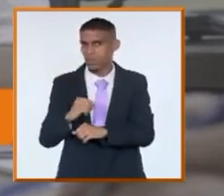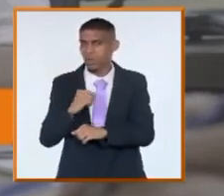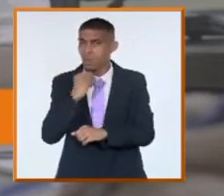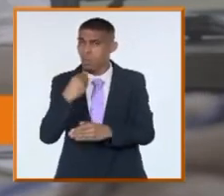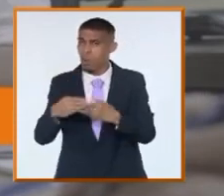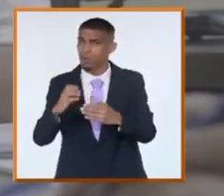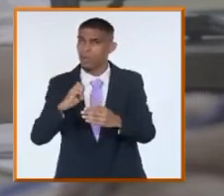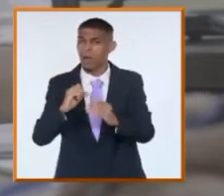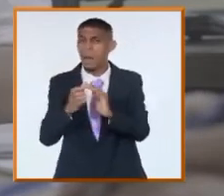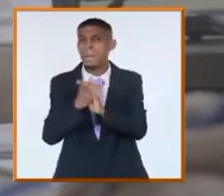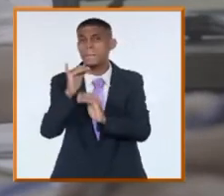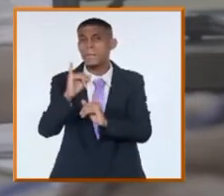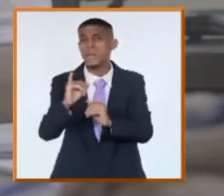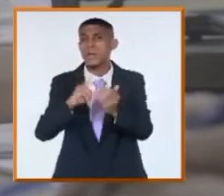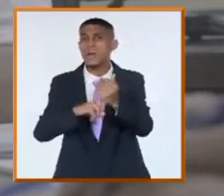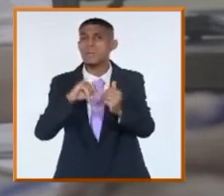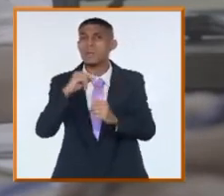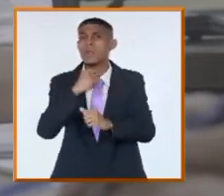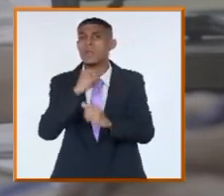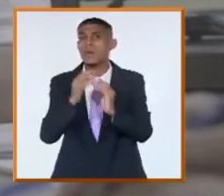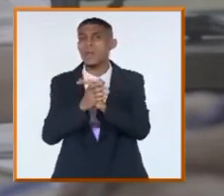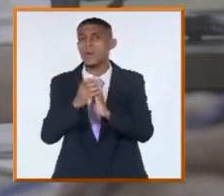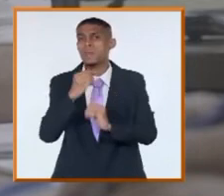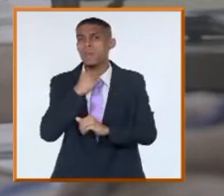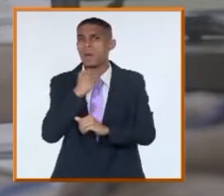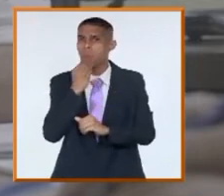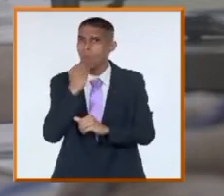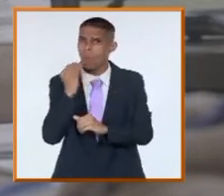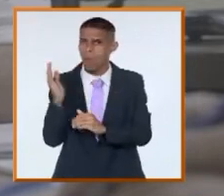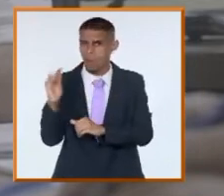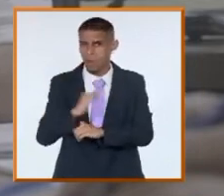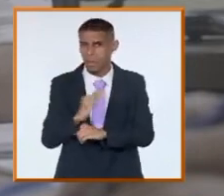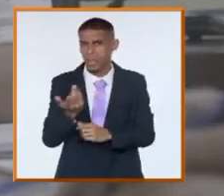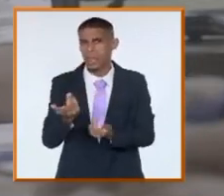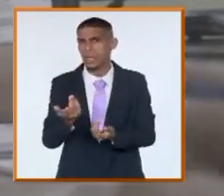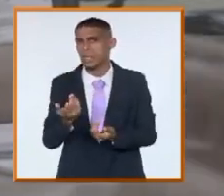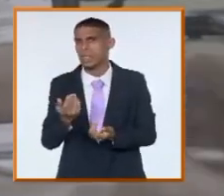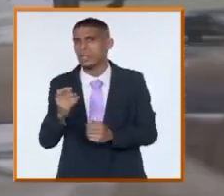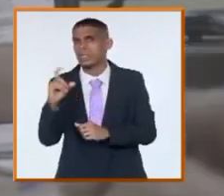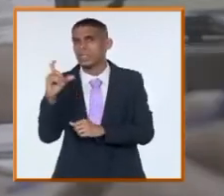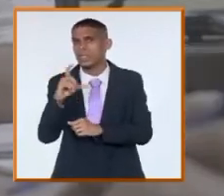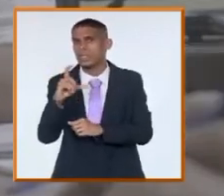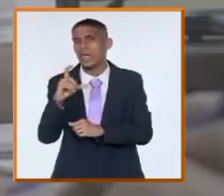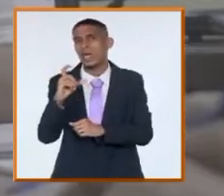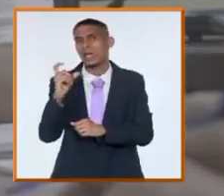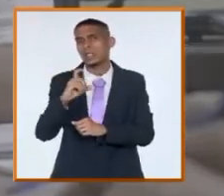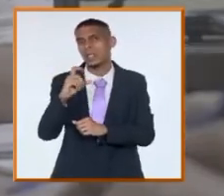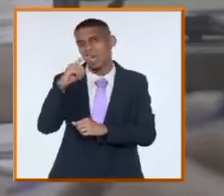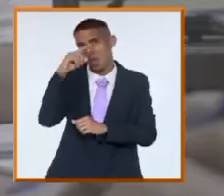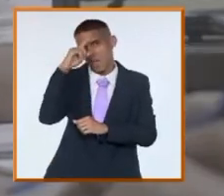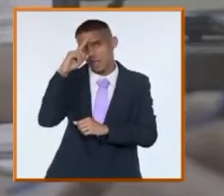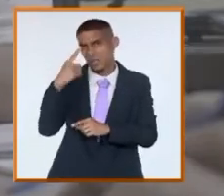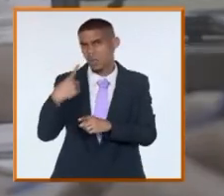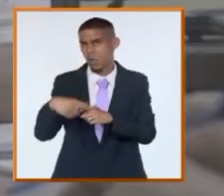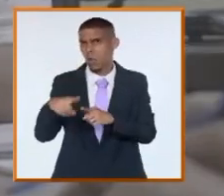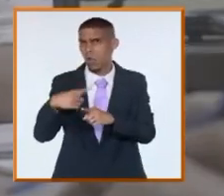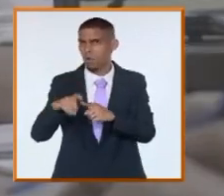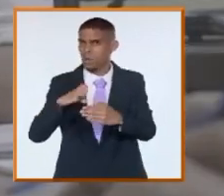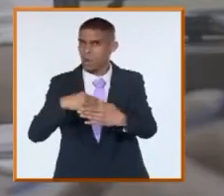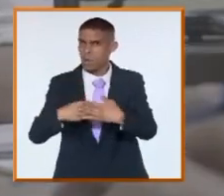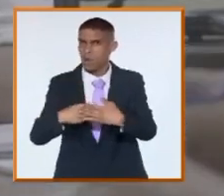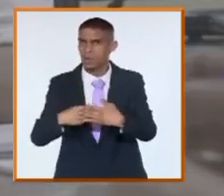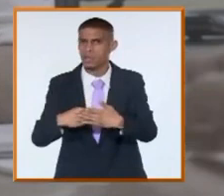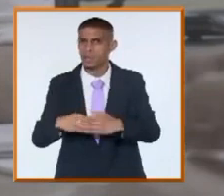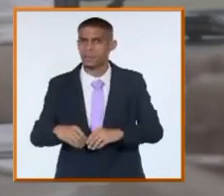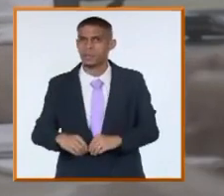estatales privadas cooperativas ufcs Cooperativa de producción agropecuaria o cooperativas no agropecuarias